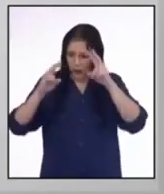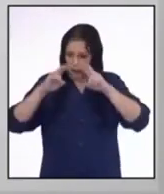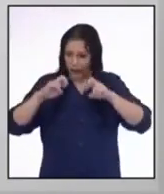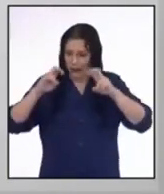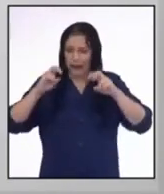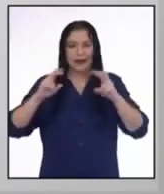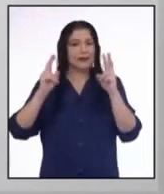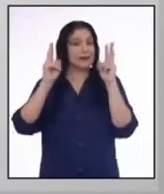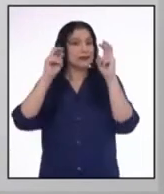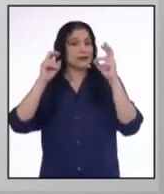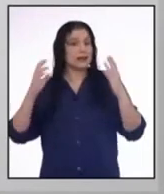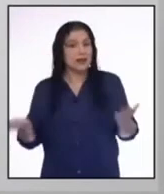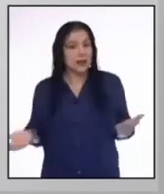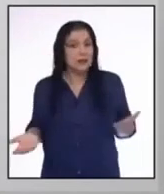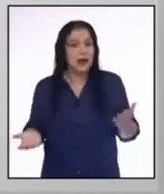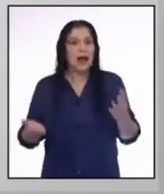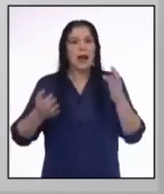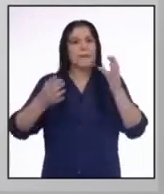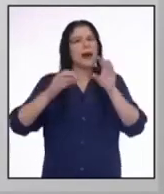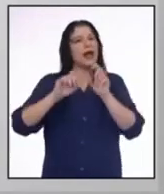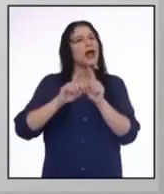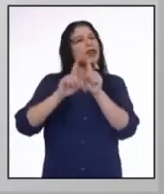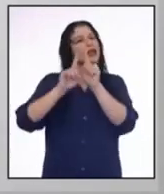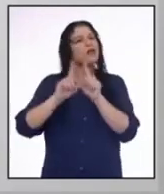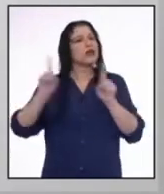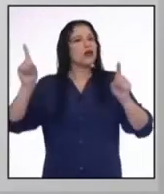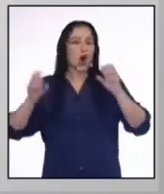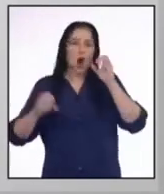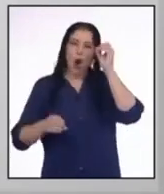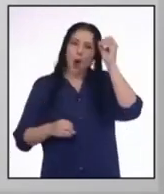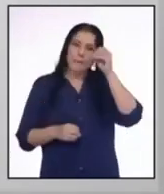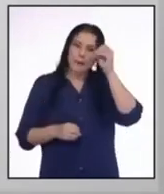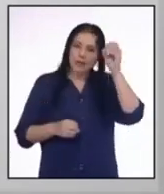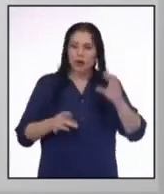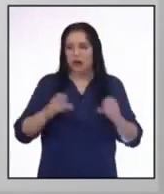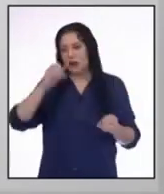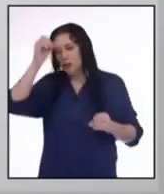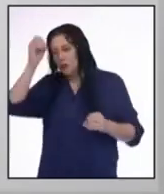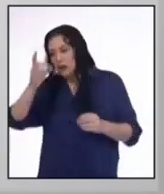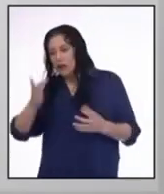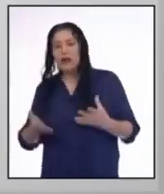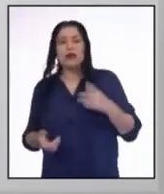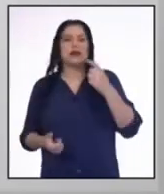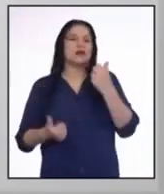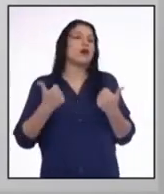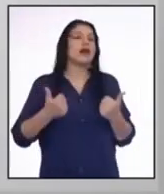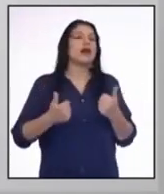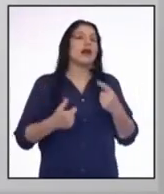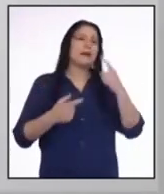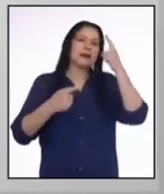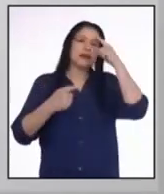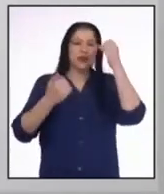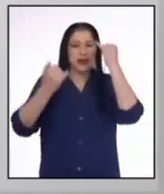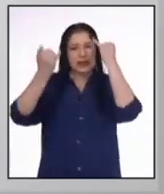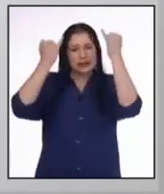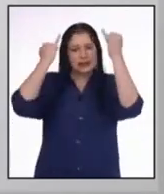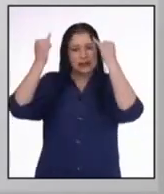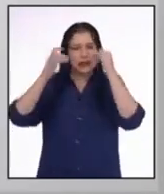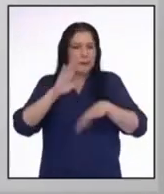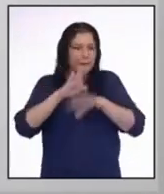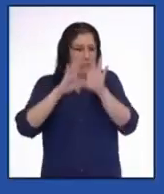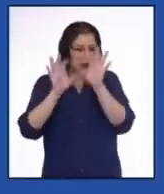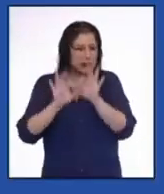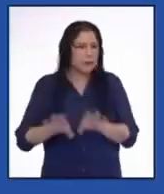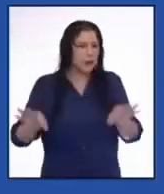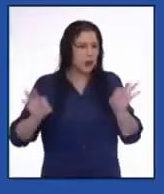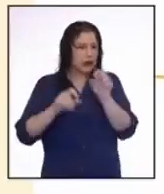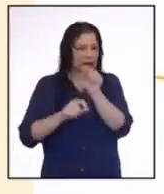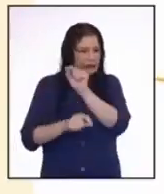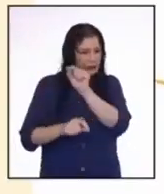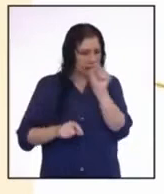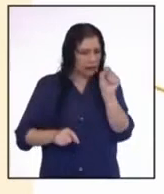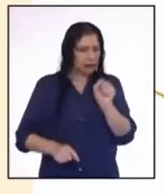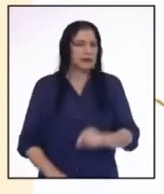análisis temático para diferenciar las opiniones considerando las ideas más